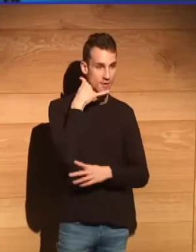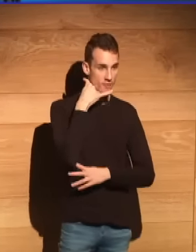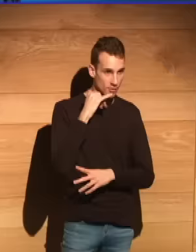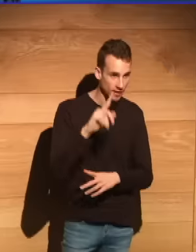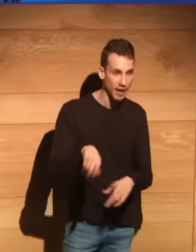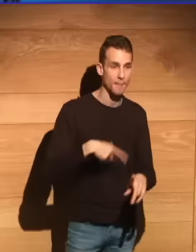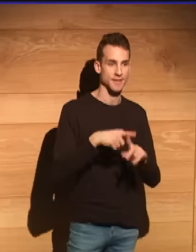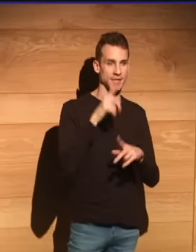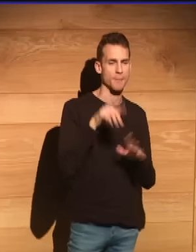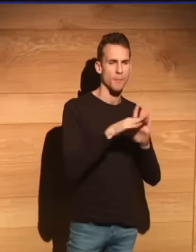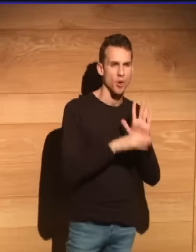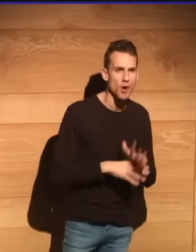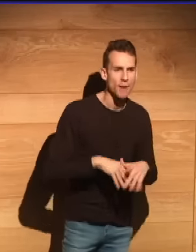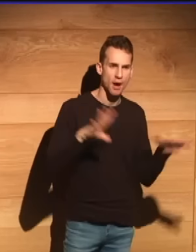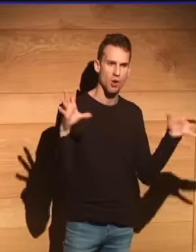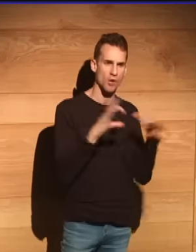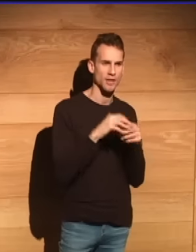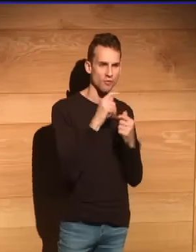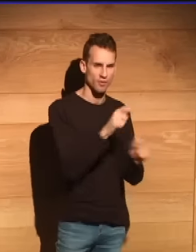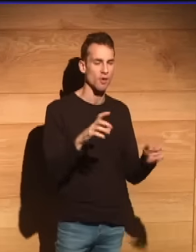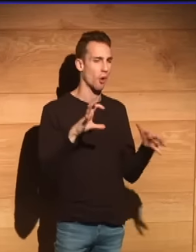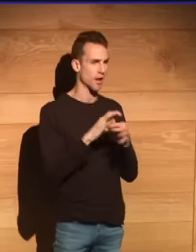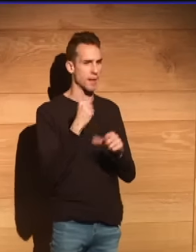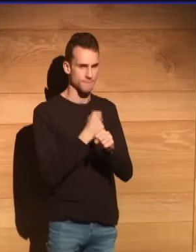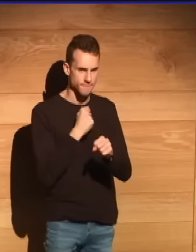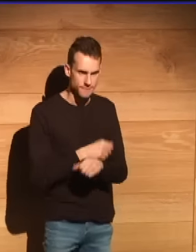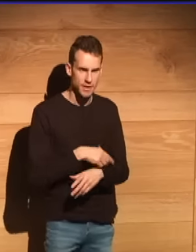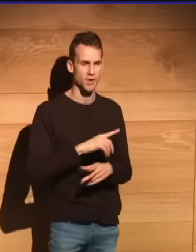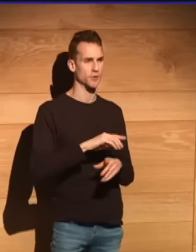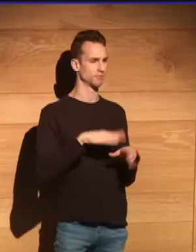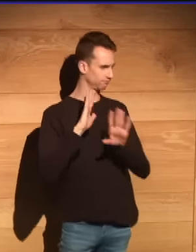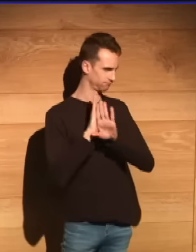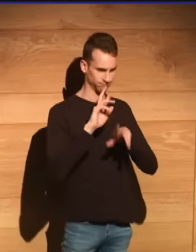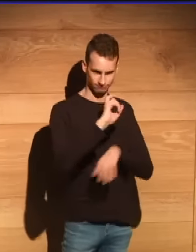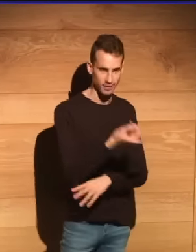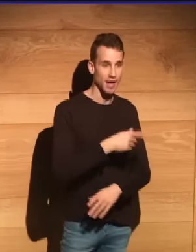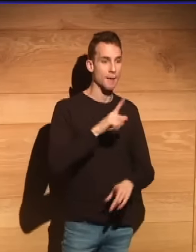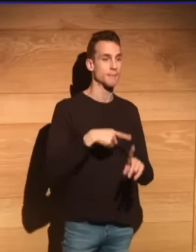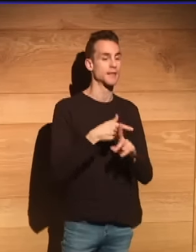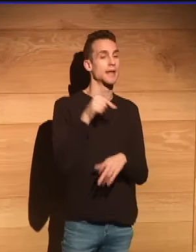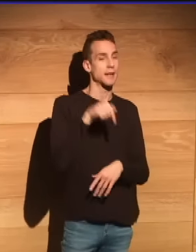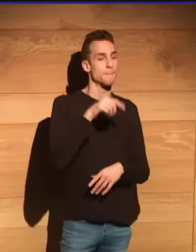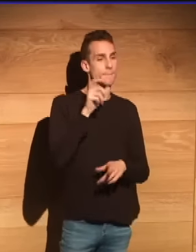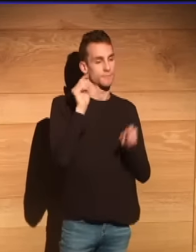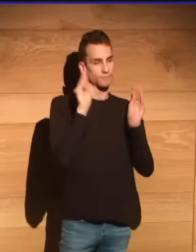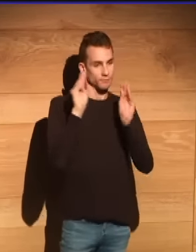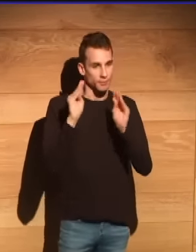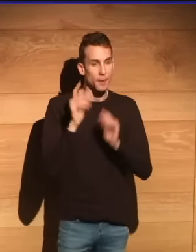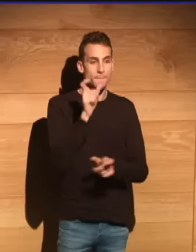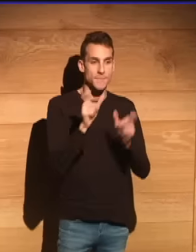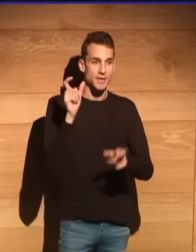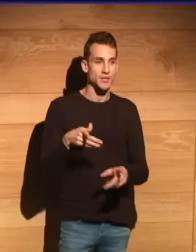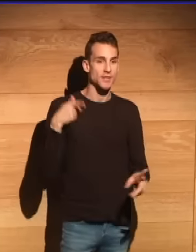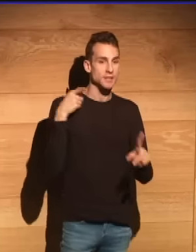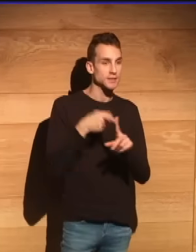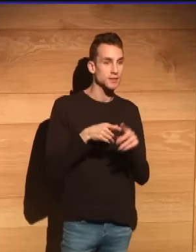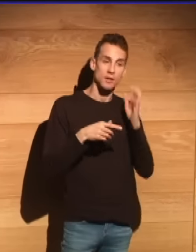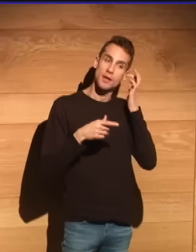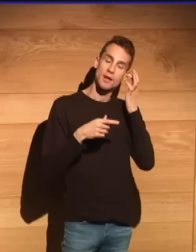Conecta Empleo, se prepara a la gente además con cursos gratuitos para formar en los